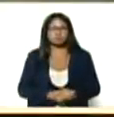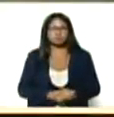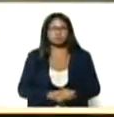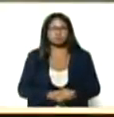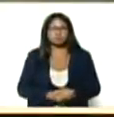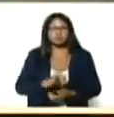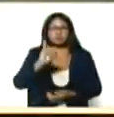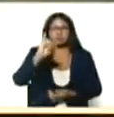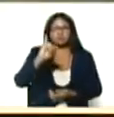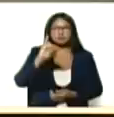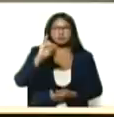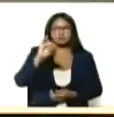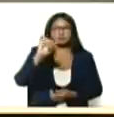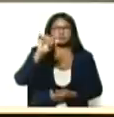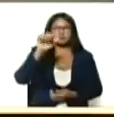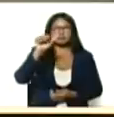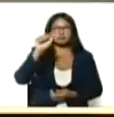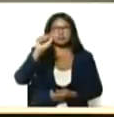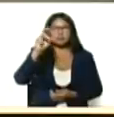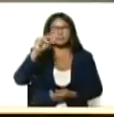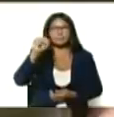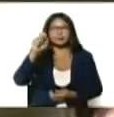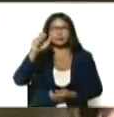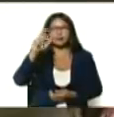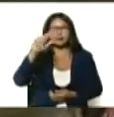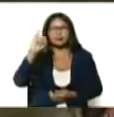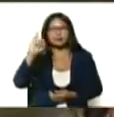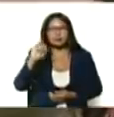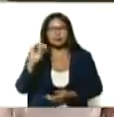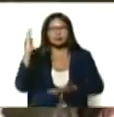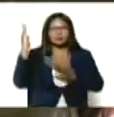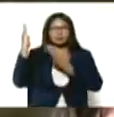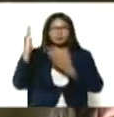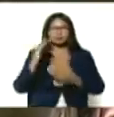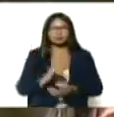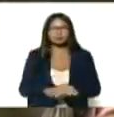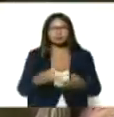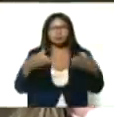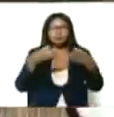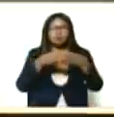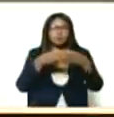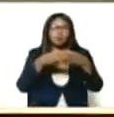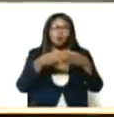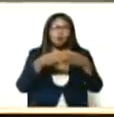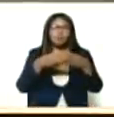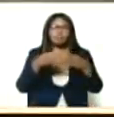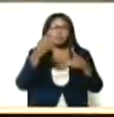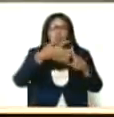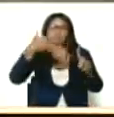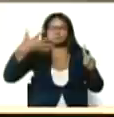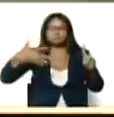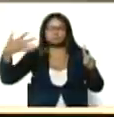Itzamari Matute, comisionado de la comisionada de la sexodiversidad.